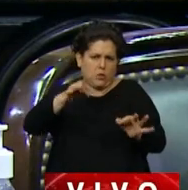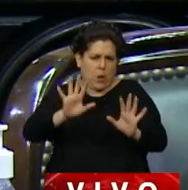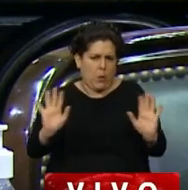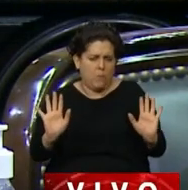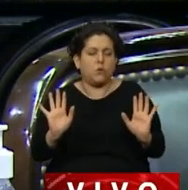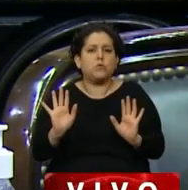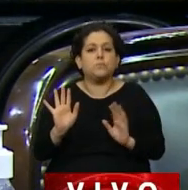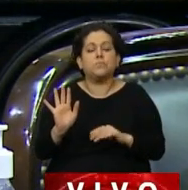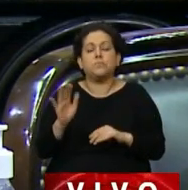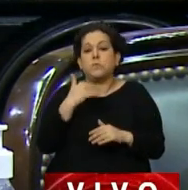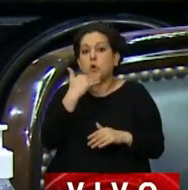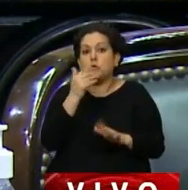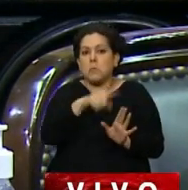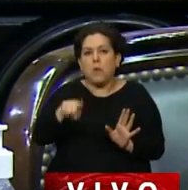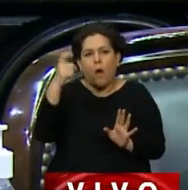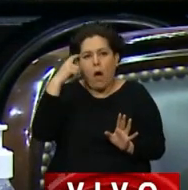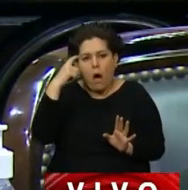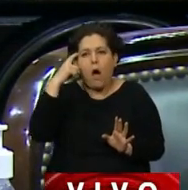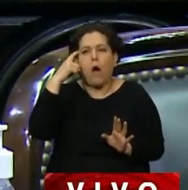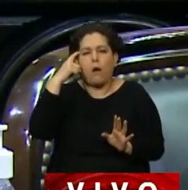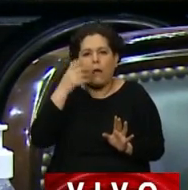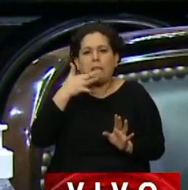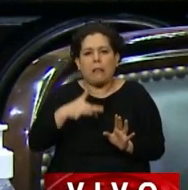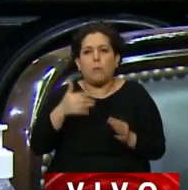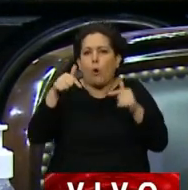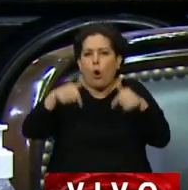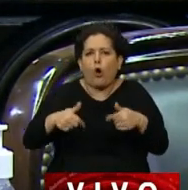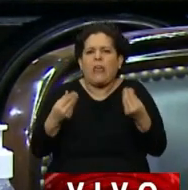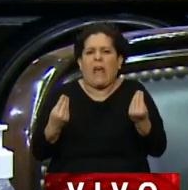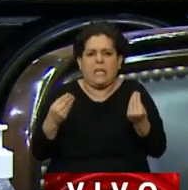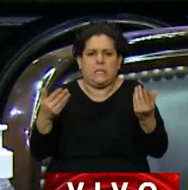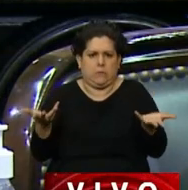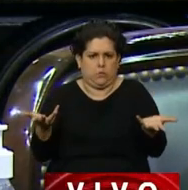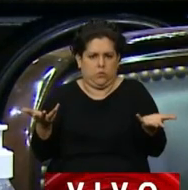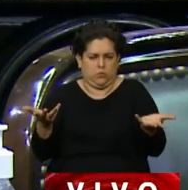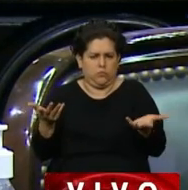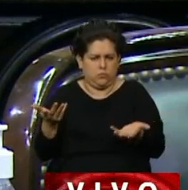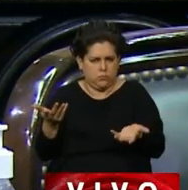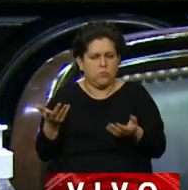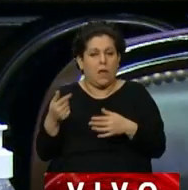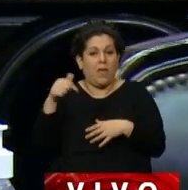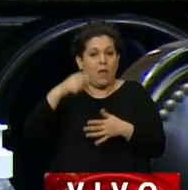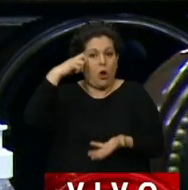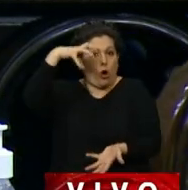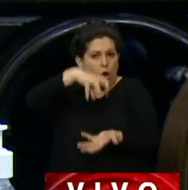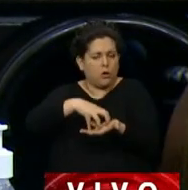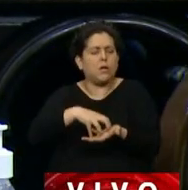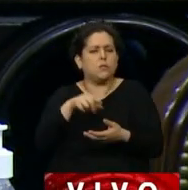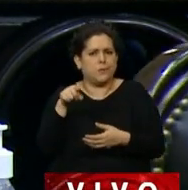Yo no sé si llegamos a tomar conciencia de lo que hoy estamos haciendo aquí. Este Congreso supo